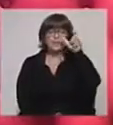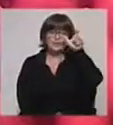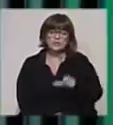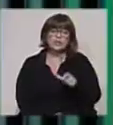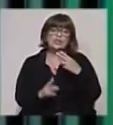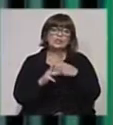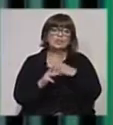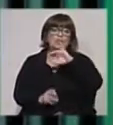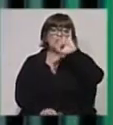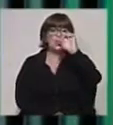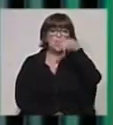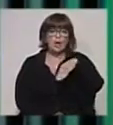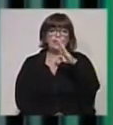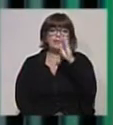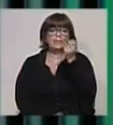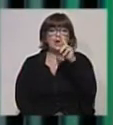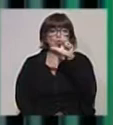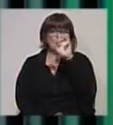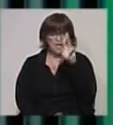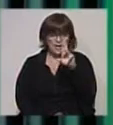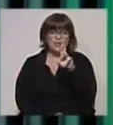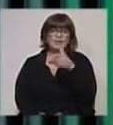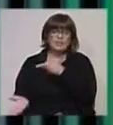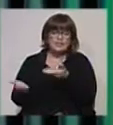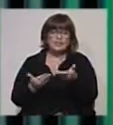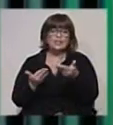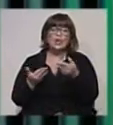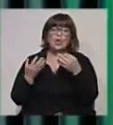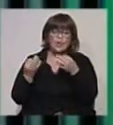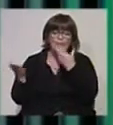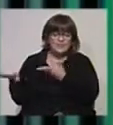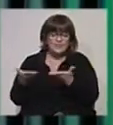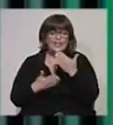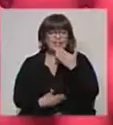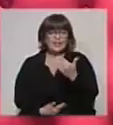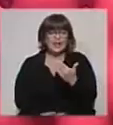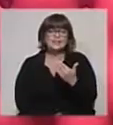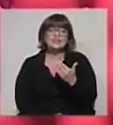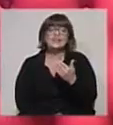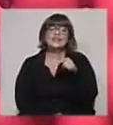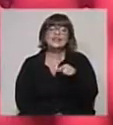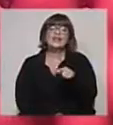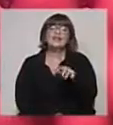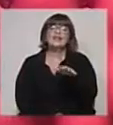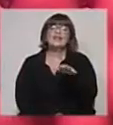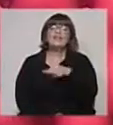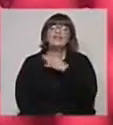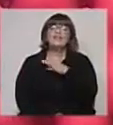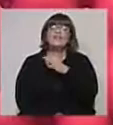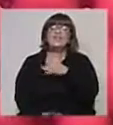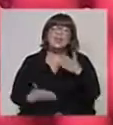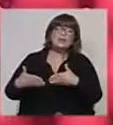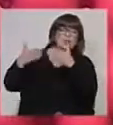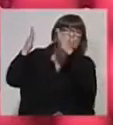Polié, que hoy nos acompaña acá en Piso. ¿Cómo andas, Juan? Sapo, muy bien, vos. Bienvenido. Gracias. La vida de la sombra del muro, eso ya parece